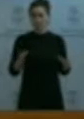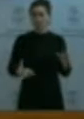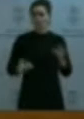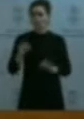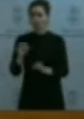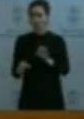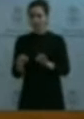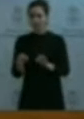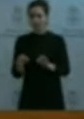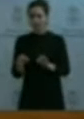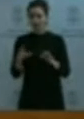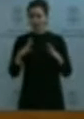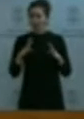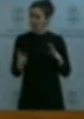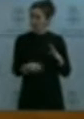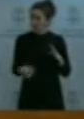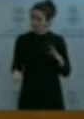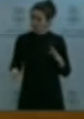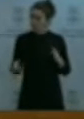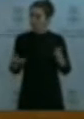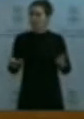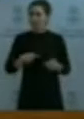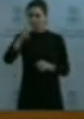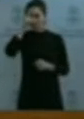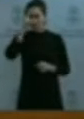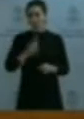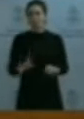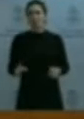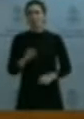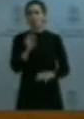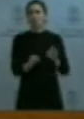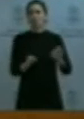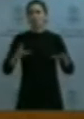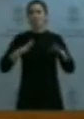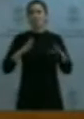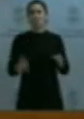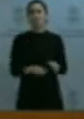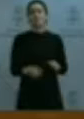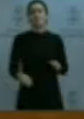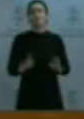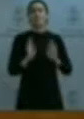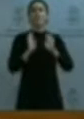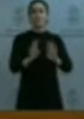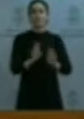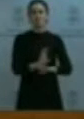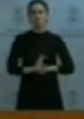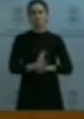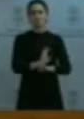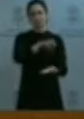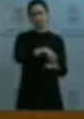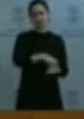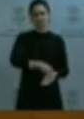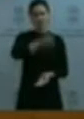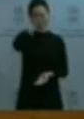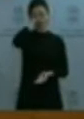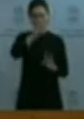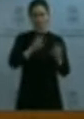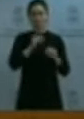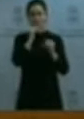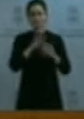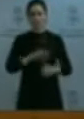pues no, el juzgado no sé si está de vacaciones o no, pero la Consejería no sabe nada de las historias clínicas por ahora. Al día